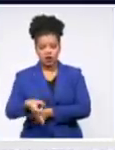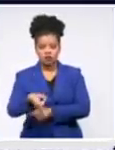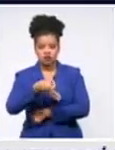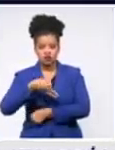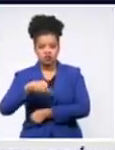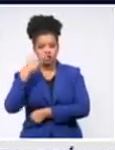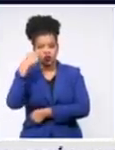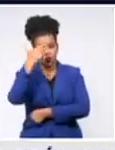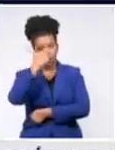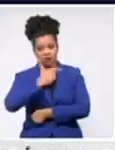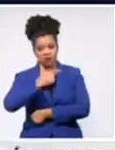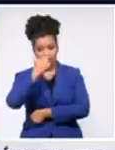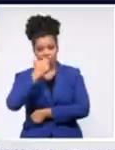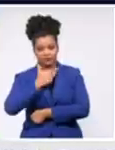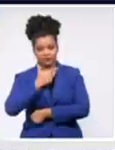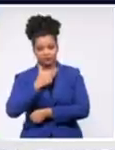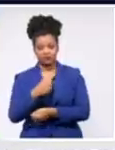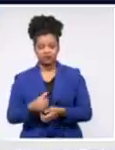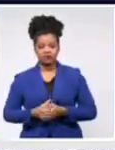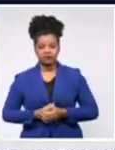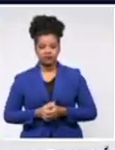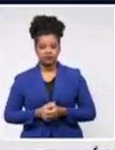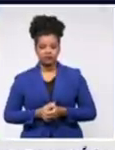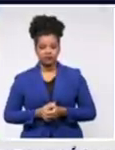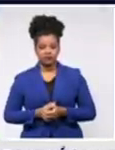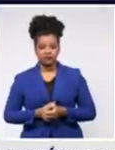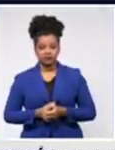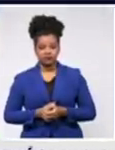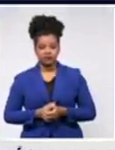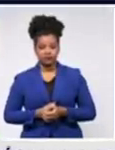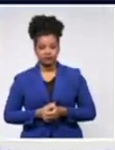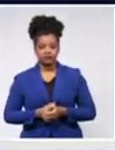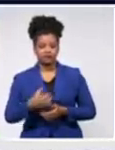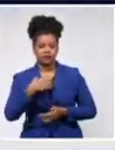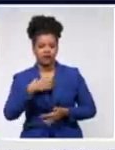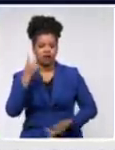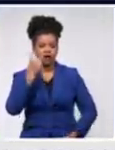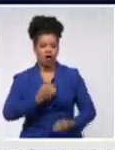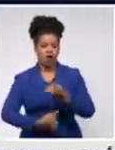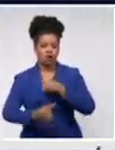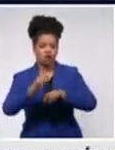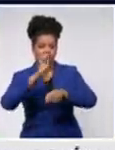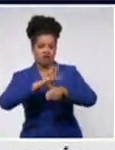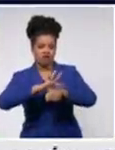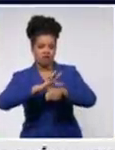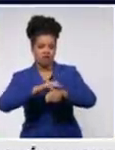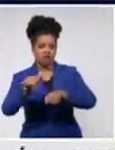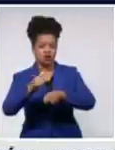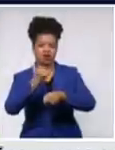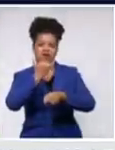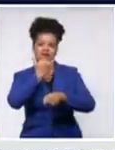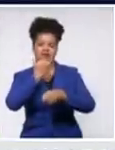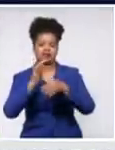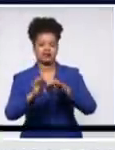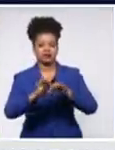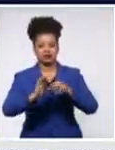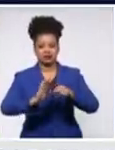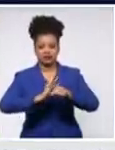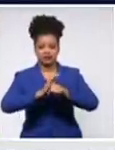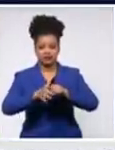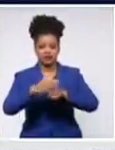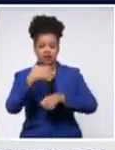de Ávila, con algunas comorbilidades, algunas enfermedades de las cuales